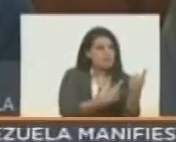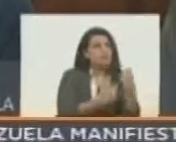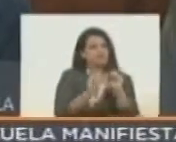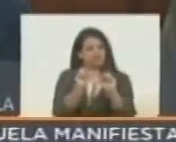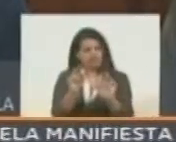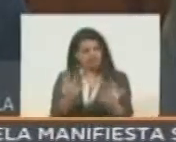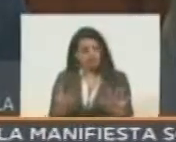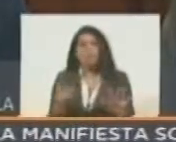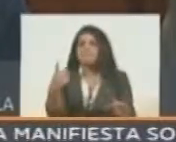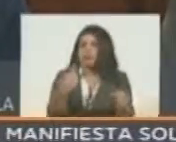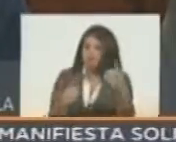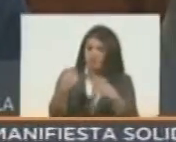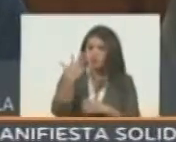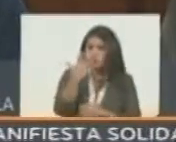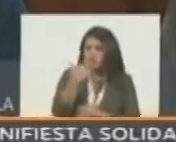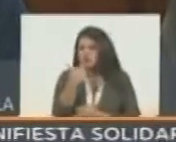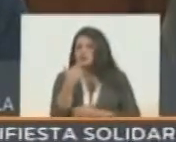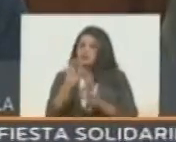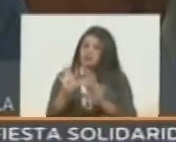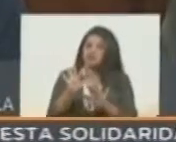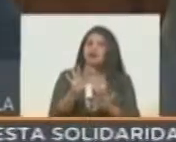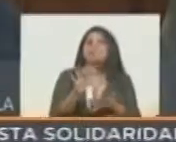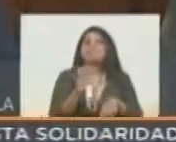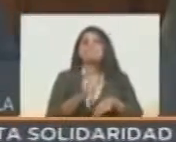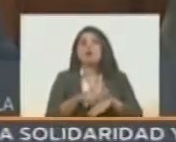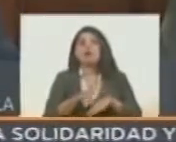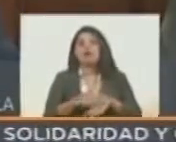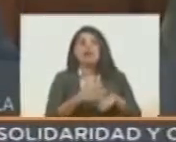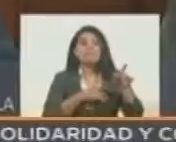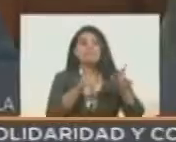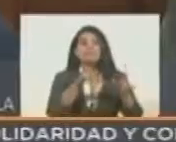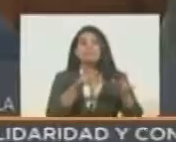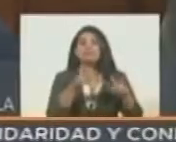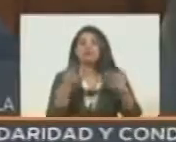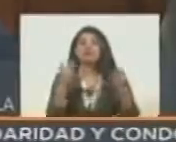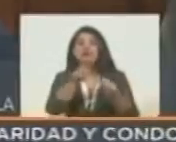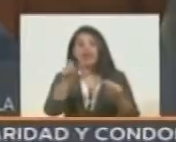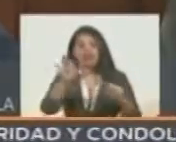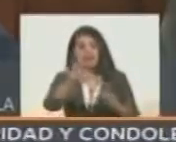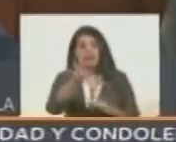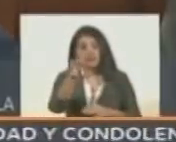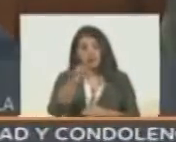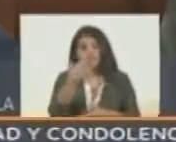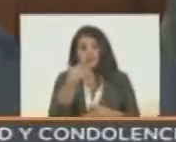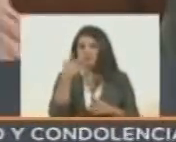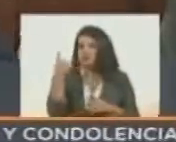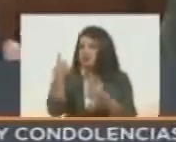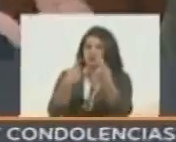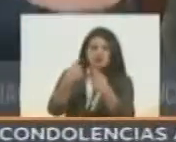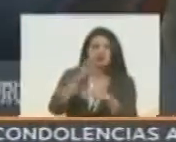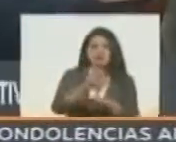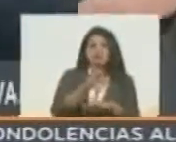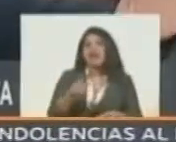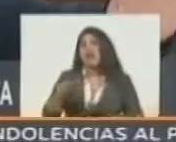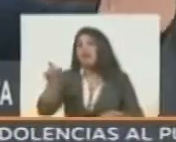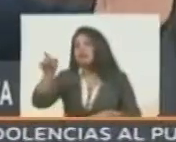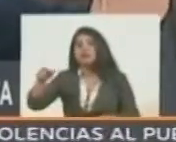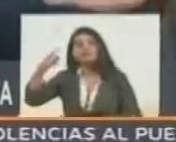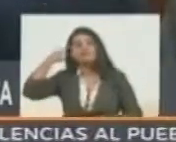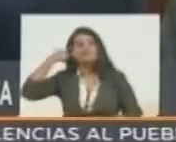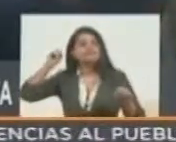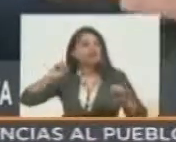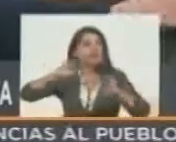desprenden de gente que, de alguna manera, no tenía claridad o no